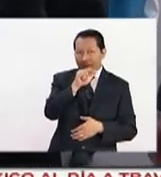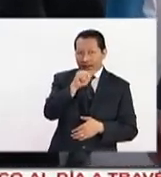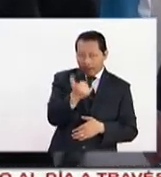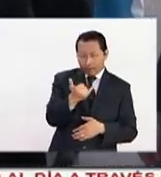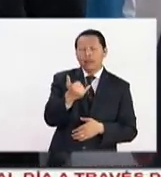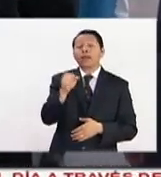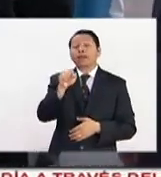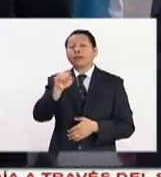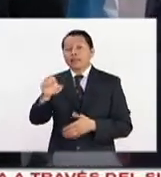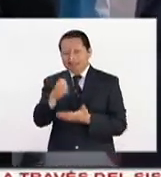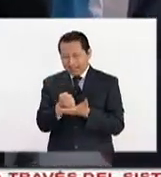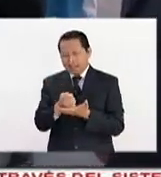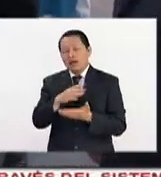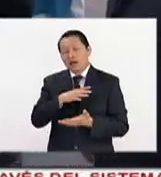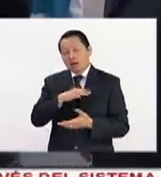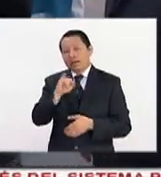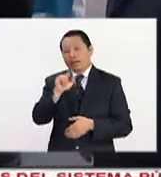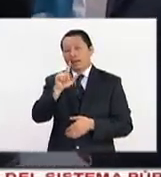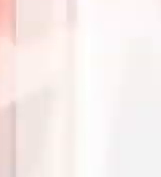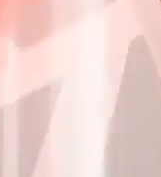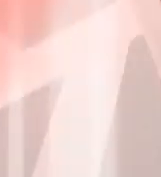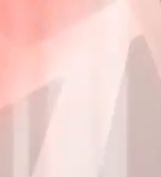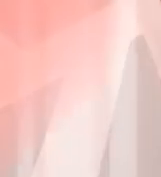secretario de Economía Ildefonso Guajardo.